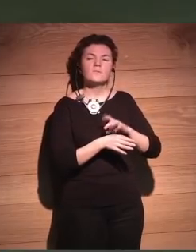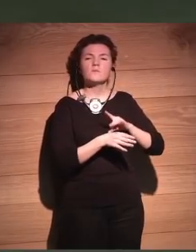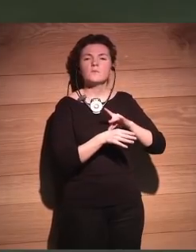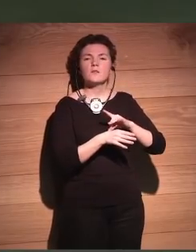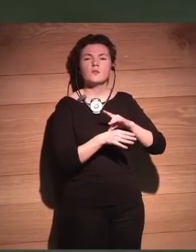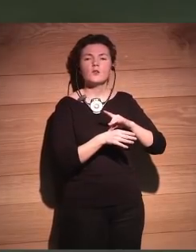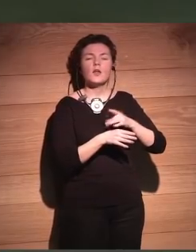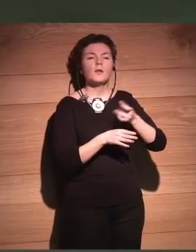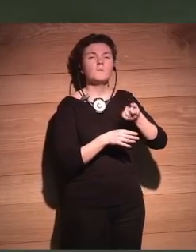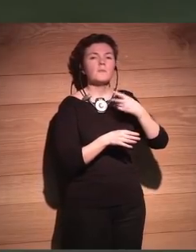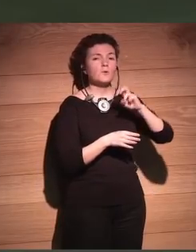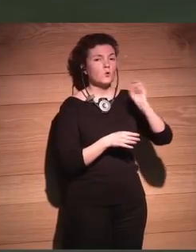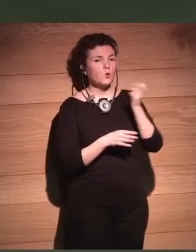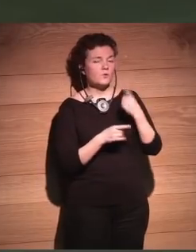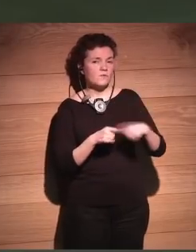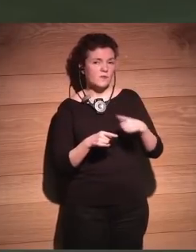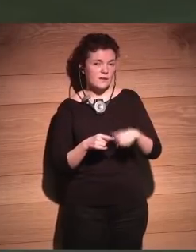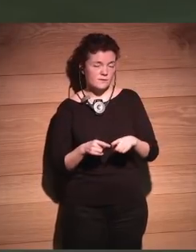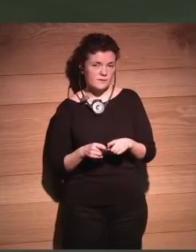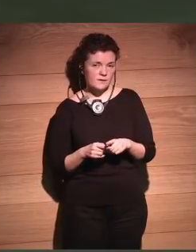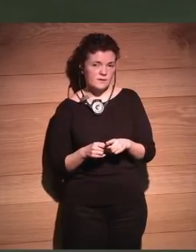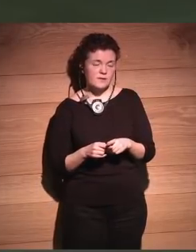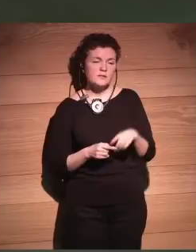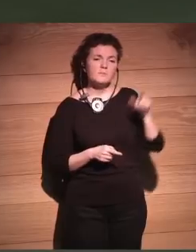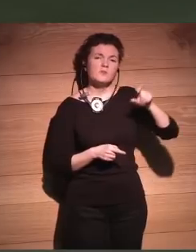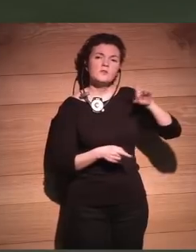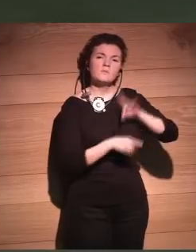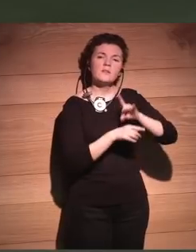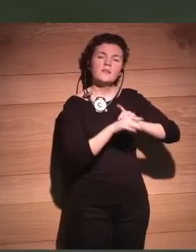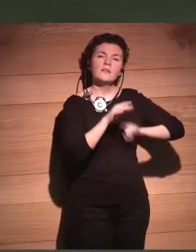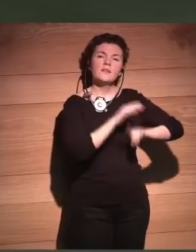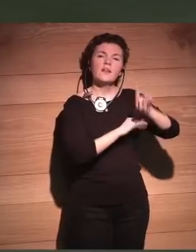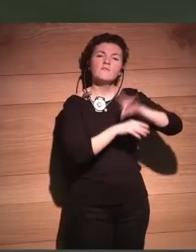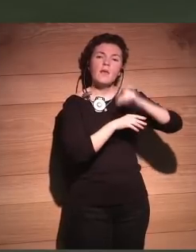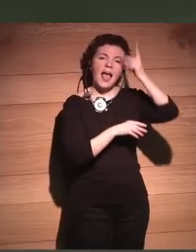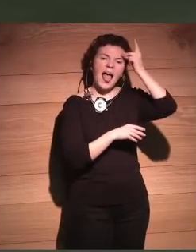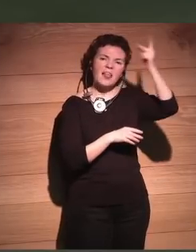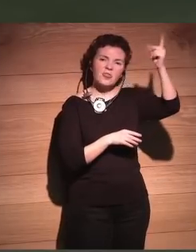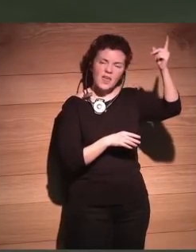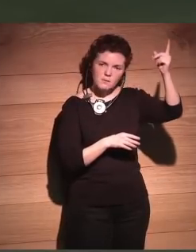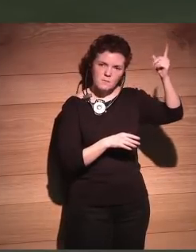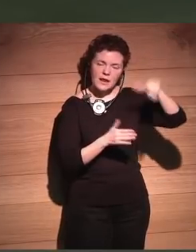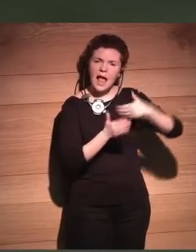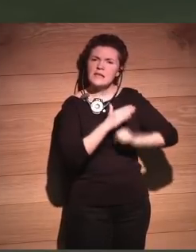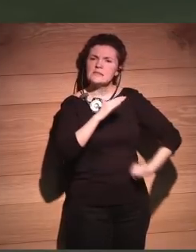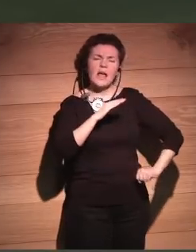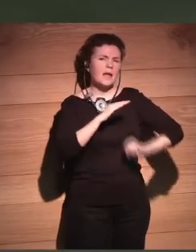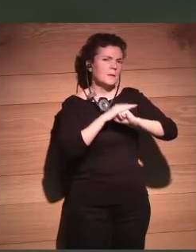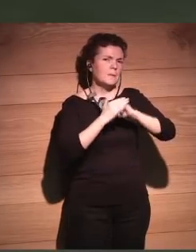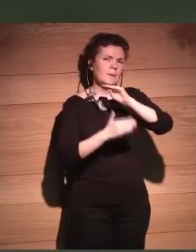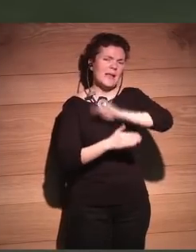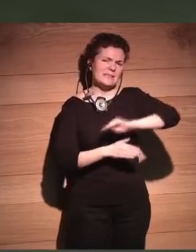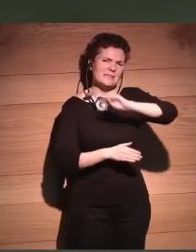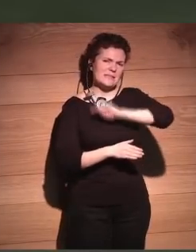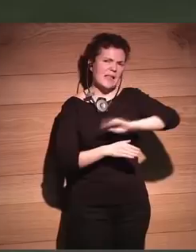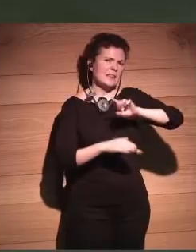otras sustancias, es decir, en este caso son pacientes que han desarrollado la enfermedad de Alzheimer hasta un límite bastante grande,